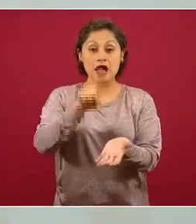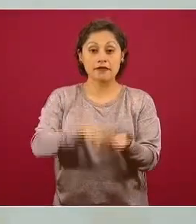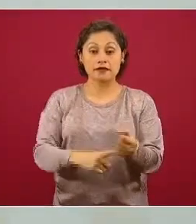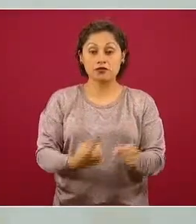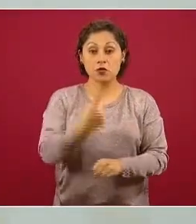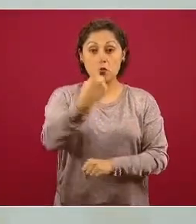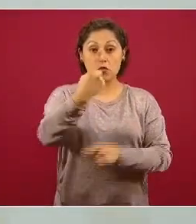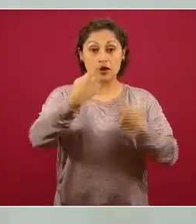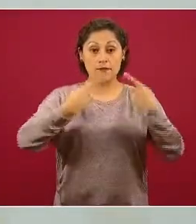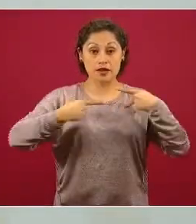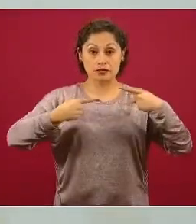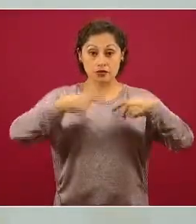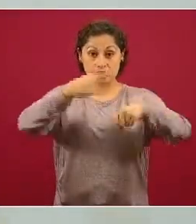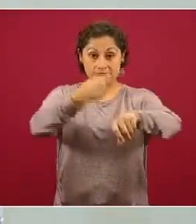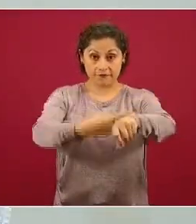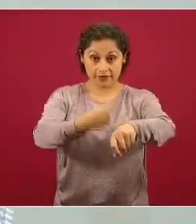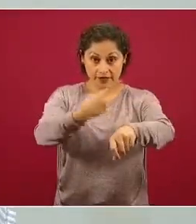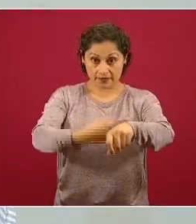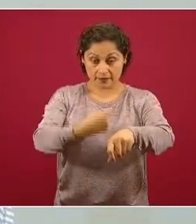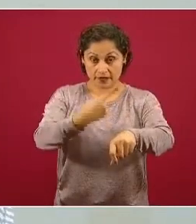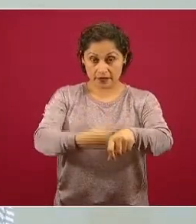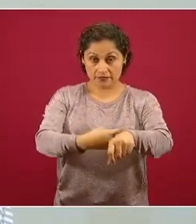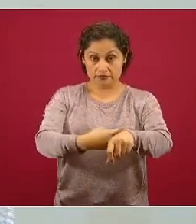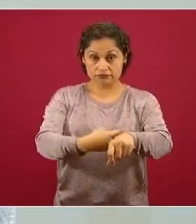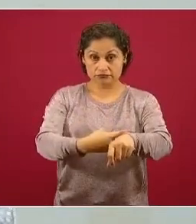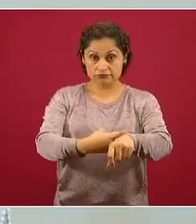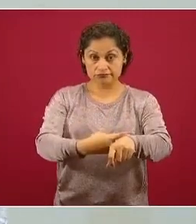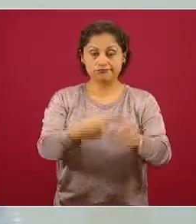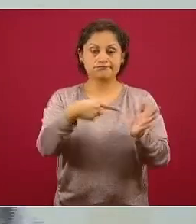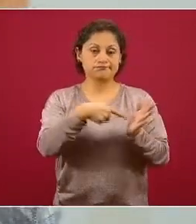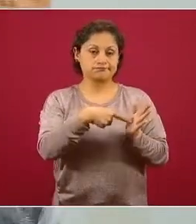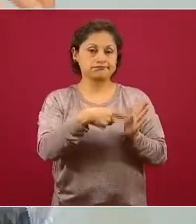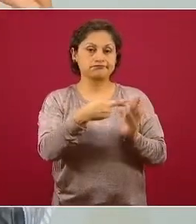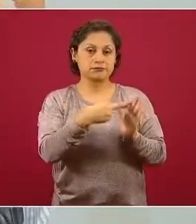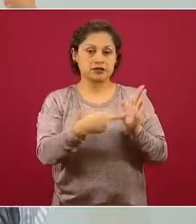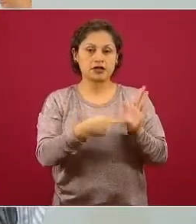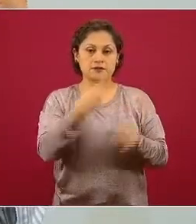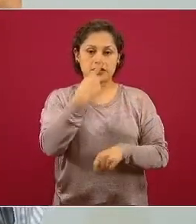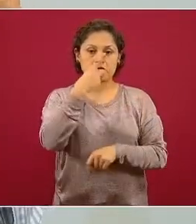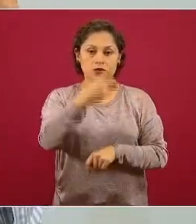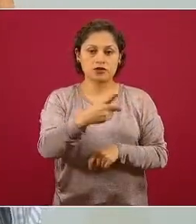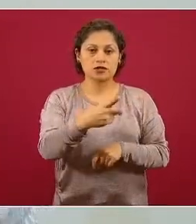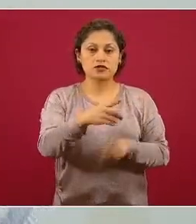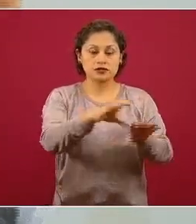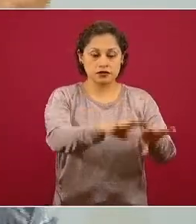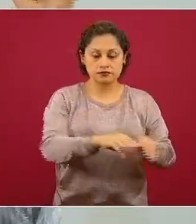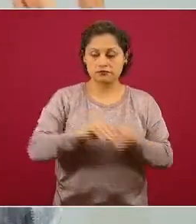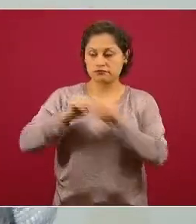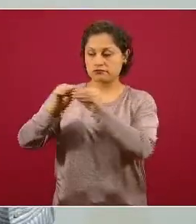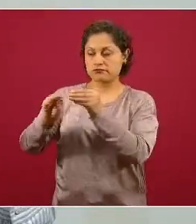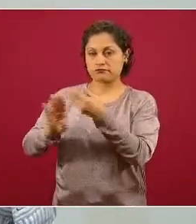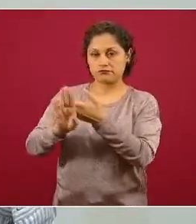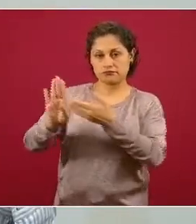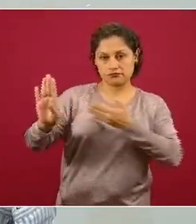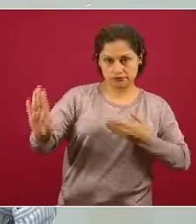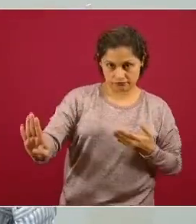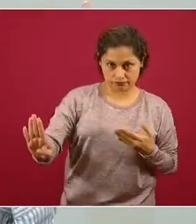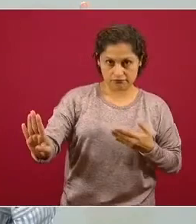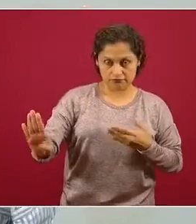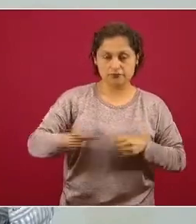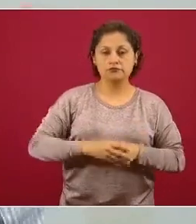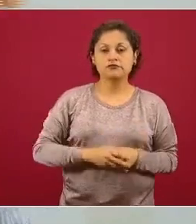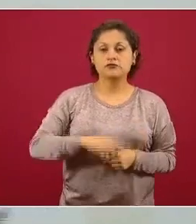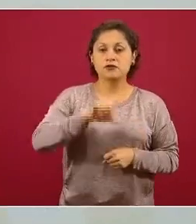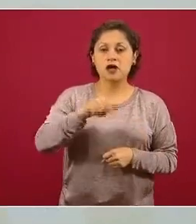sala. Ahí la acción es aislar al caso del grupo, llamar a